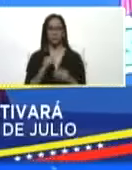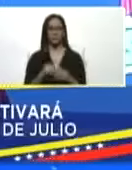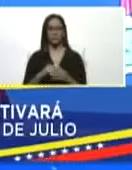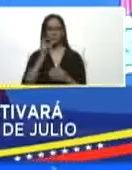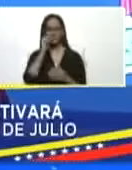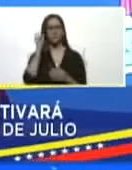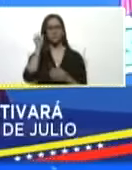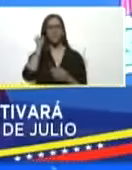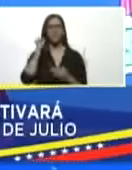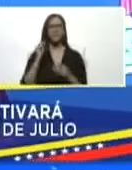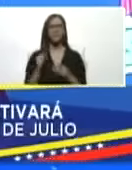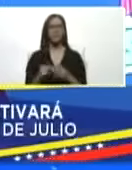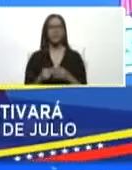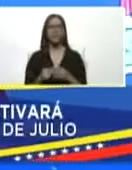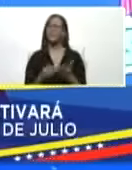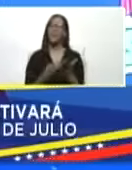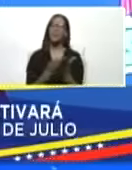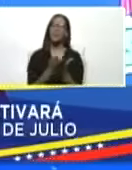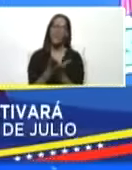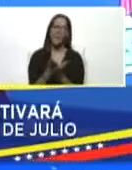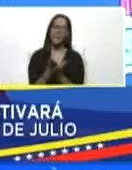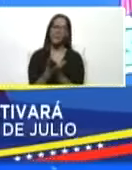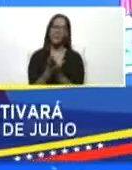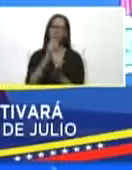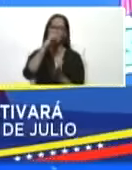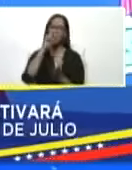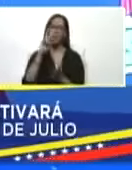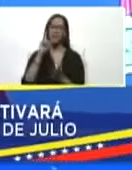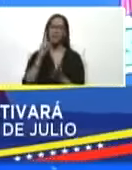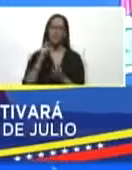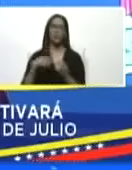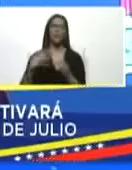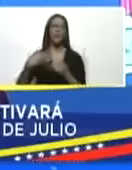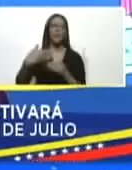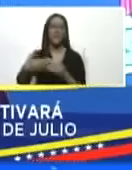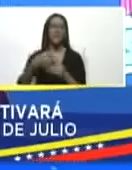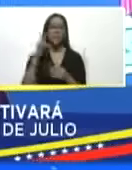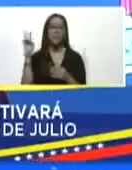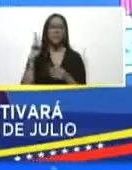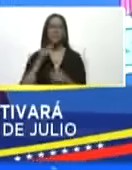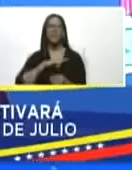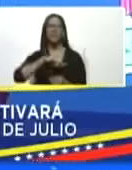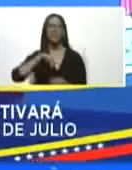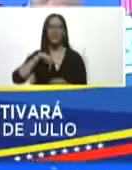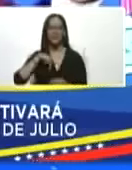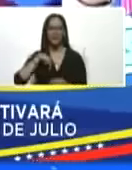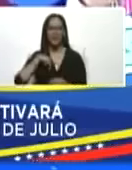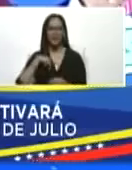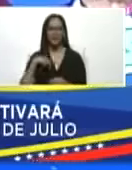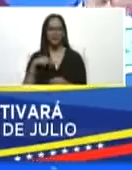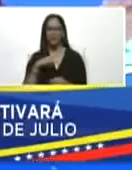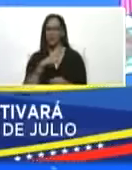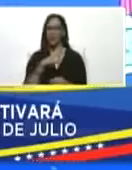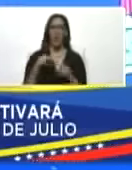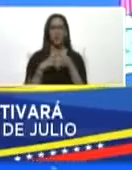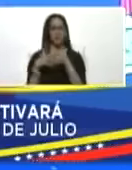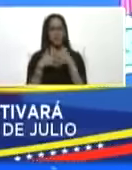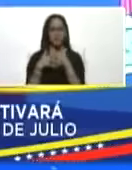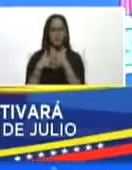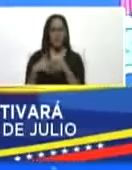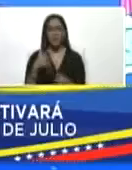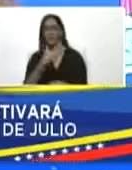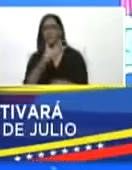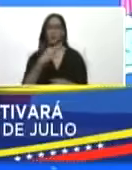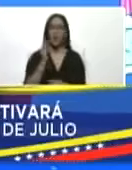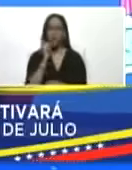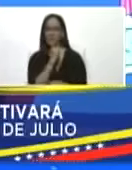todas, por siempre, por el siglo XXI y por más. Venezuela Nuestra, no de los gringos, no de los